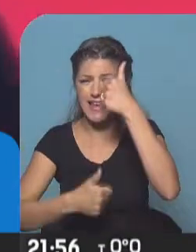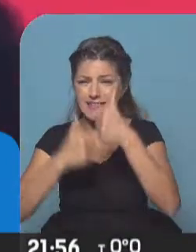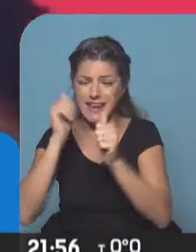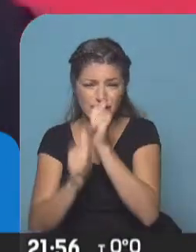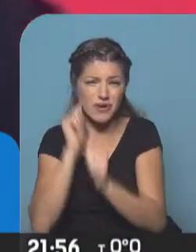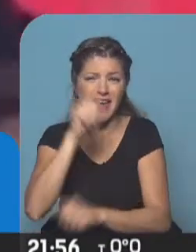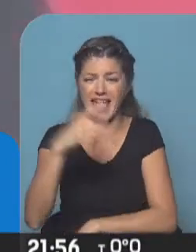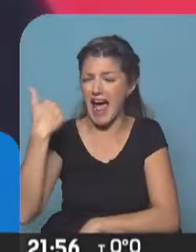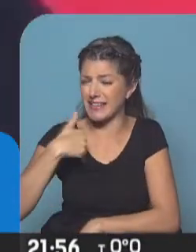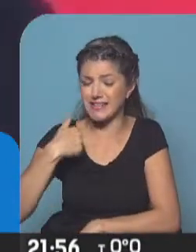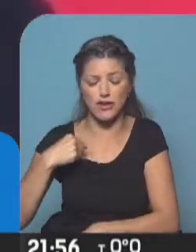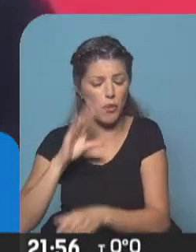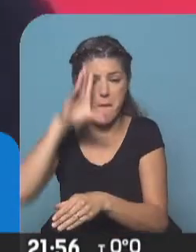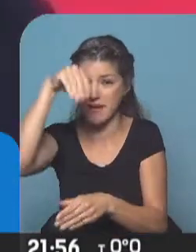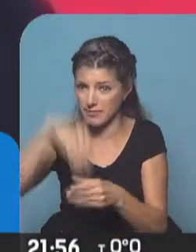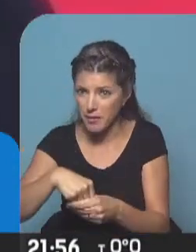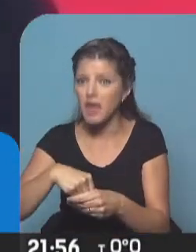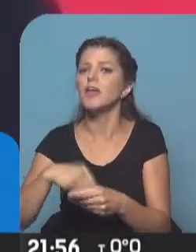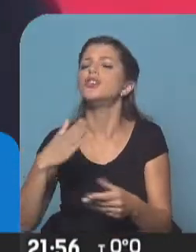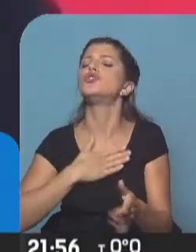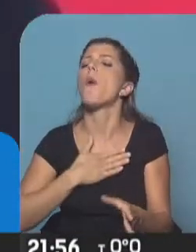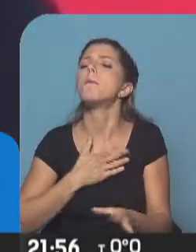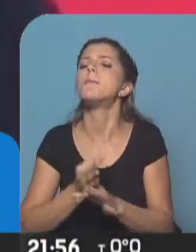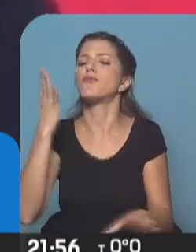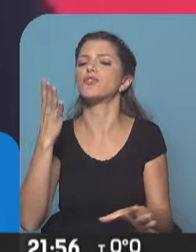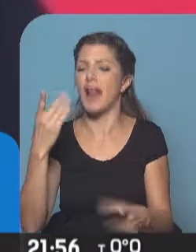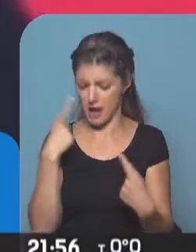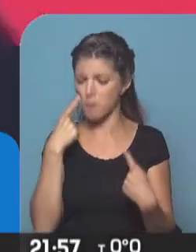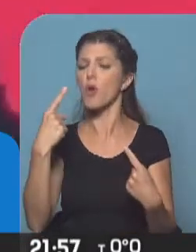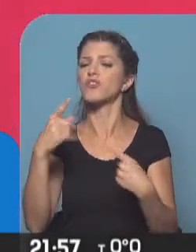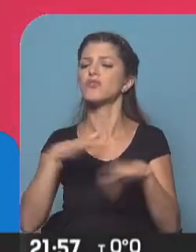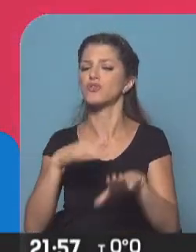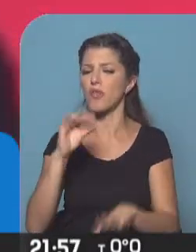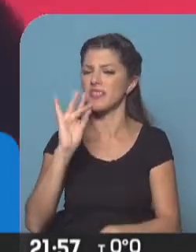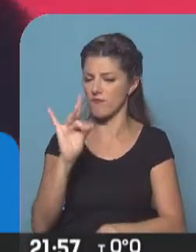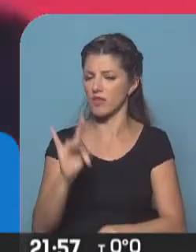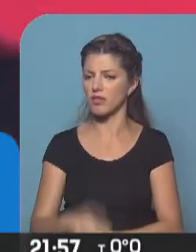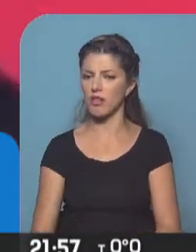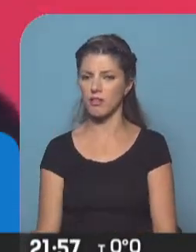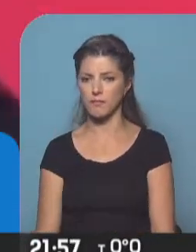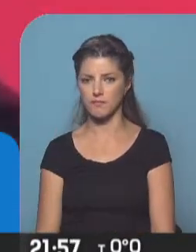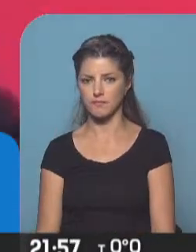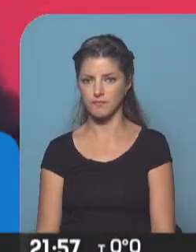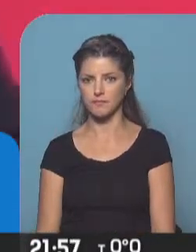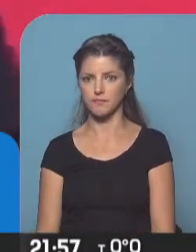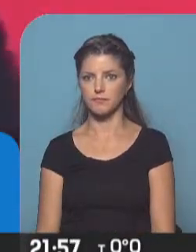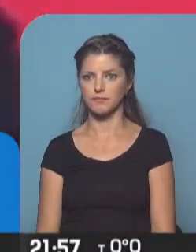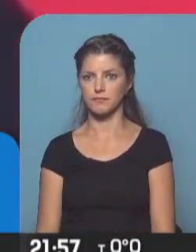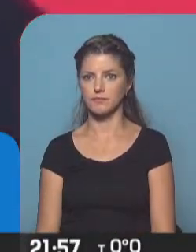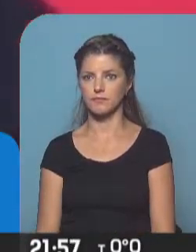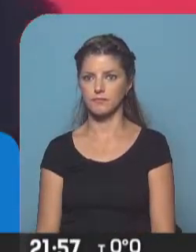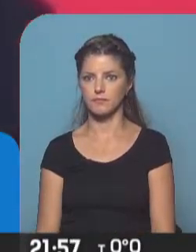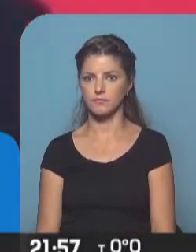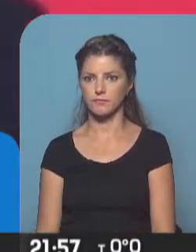las selecciones argentinas y soy un especialista en asumir momentos difíciles. Et je suis un spécialiste lorsqu'il s'agit d'assumer des